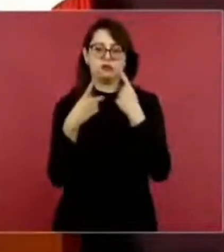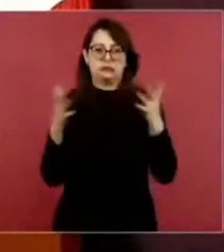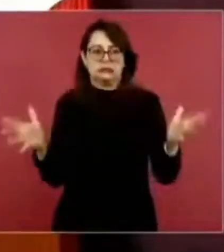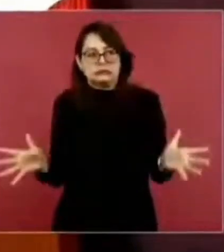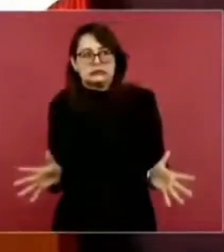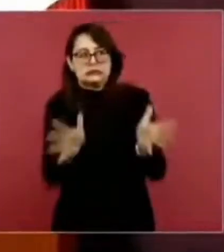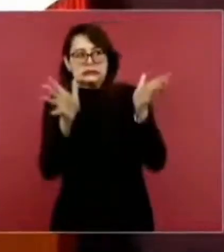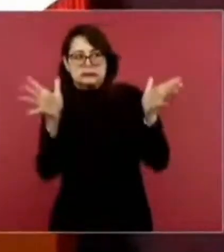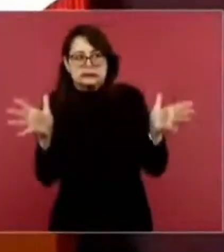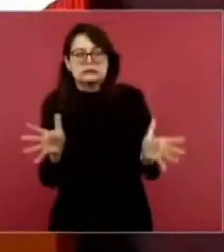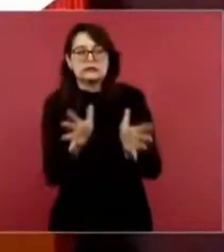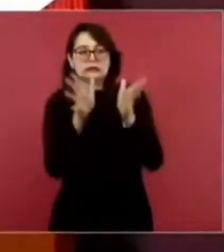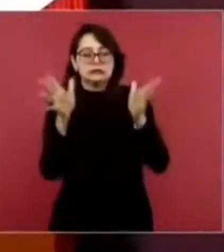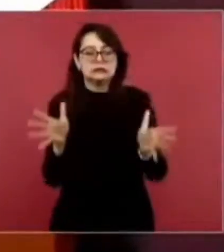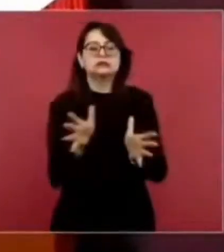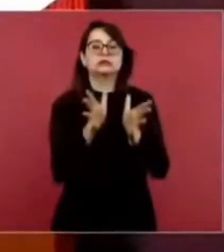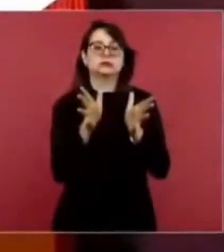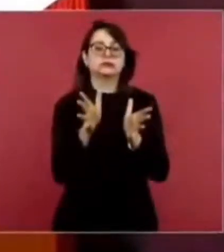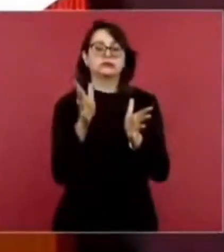para